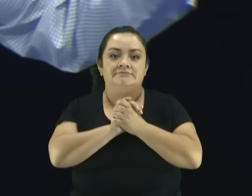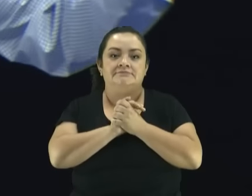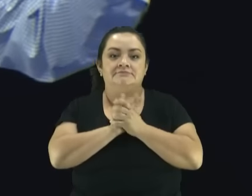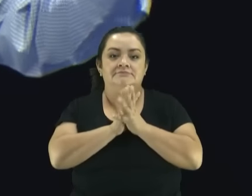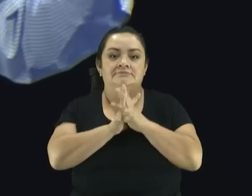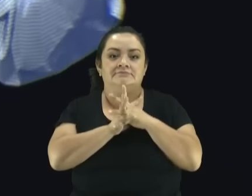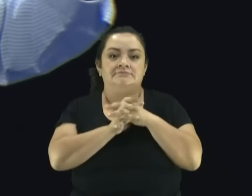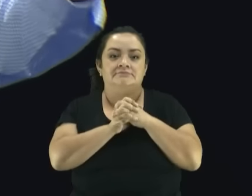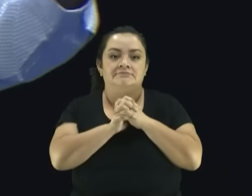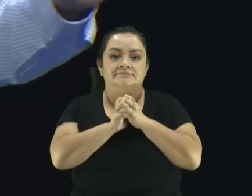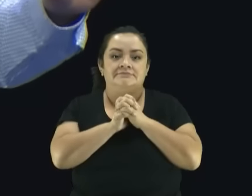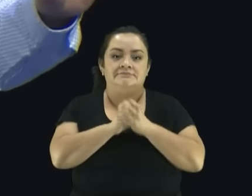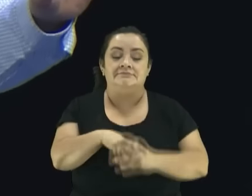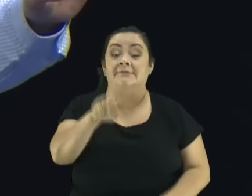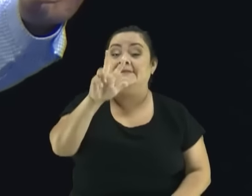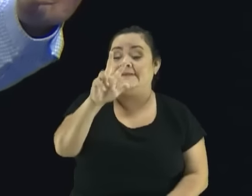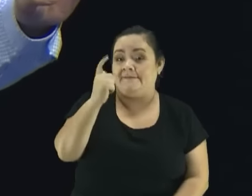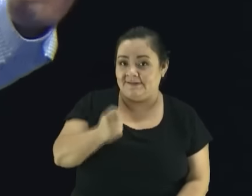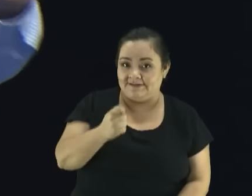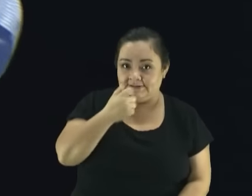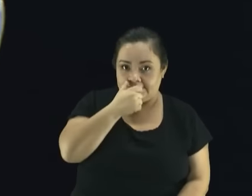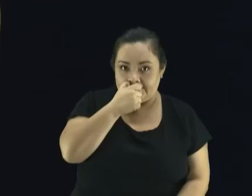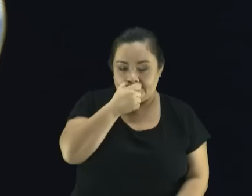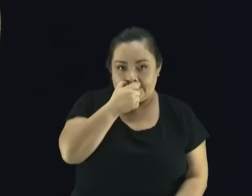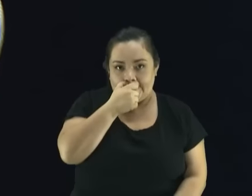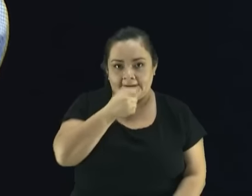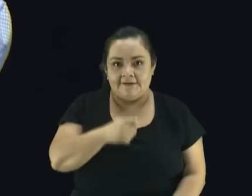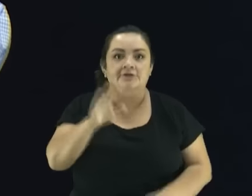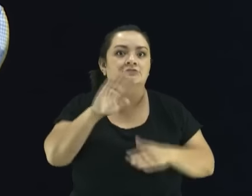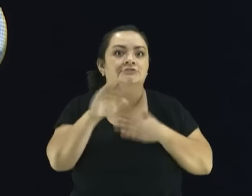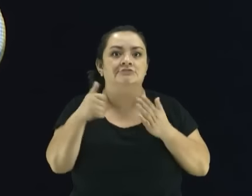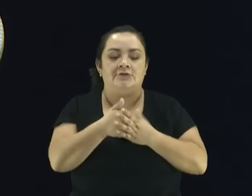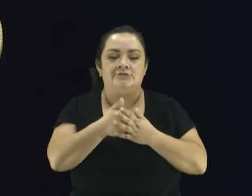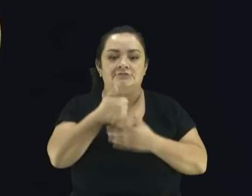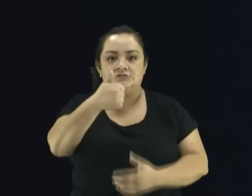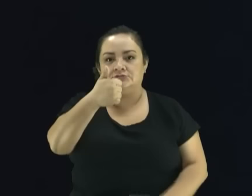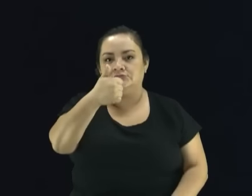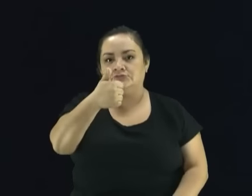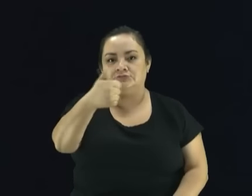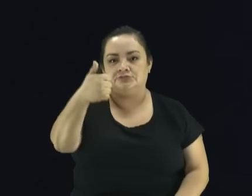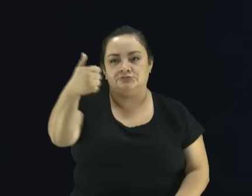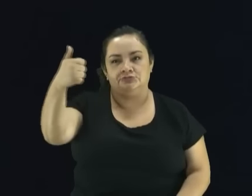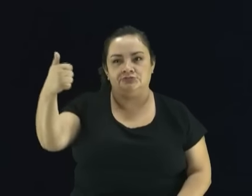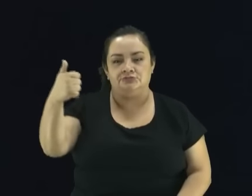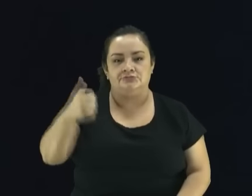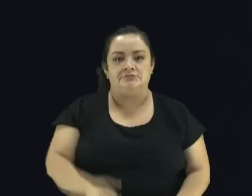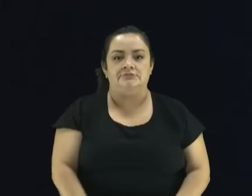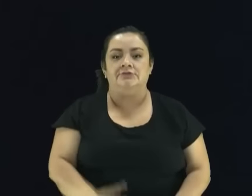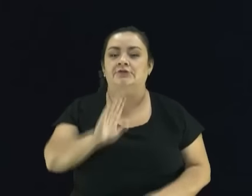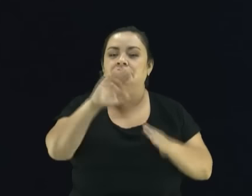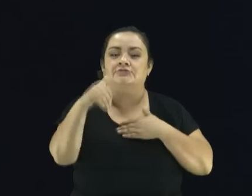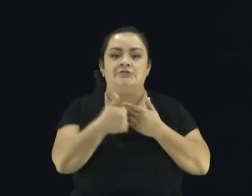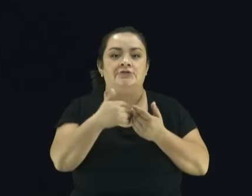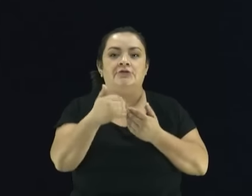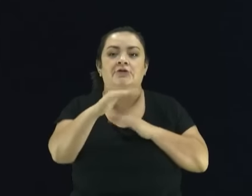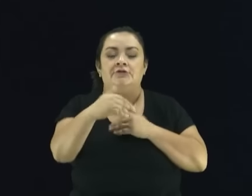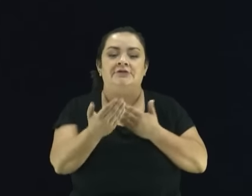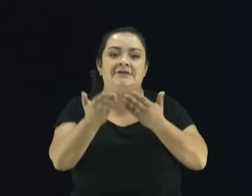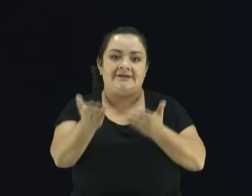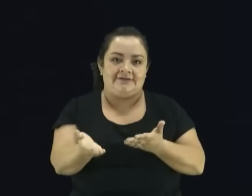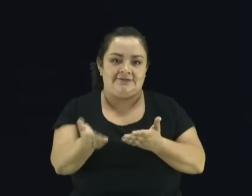por los próximos tres meses todos los likes todos los regalos